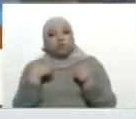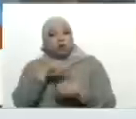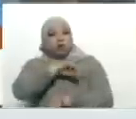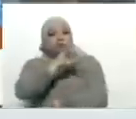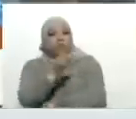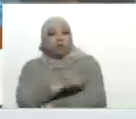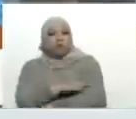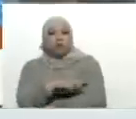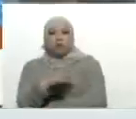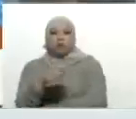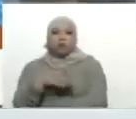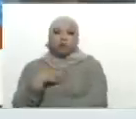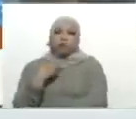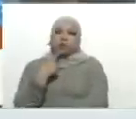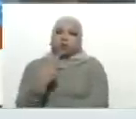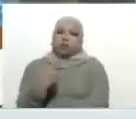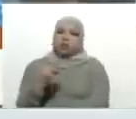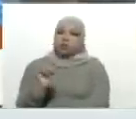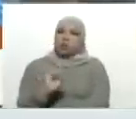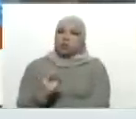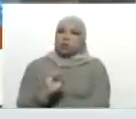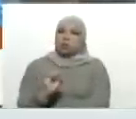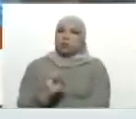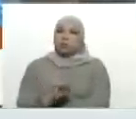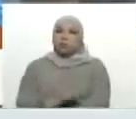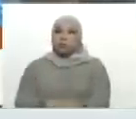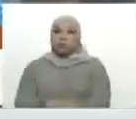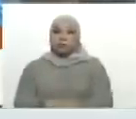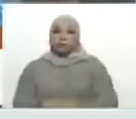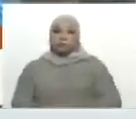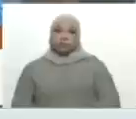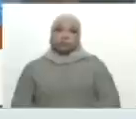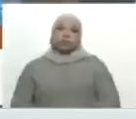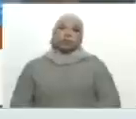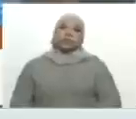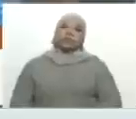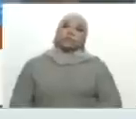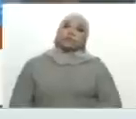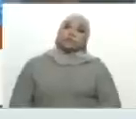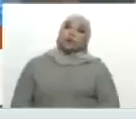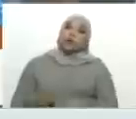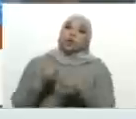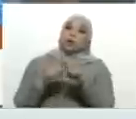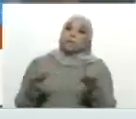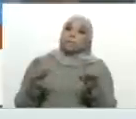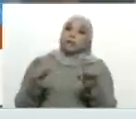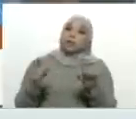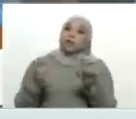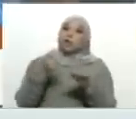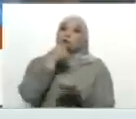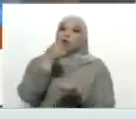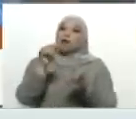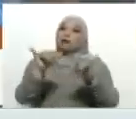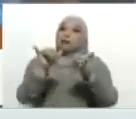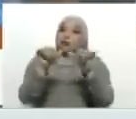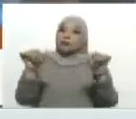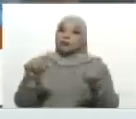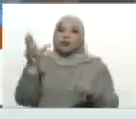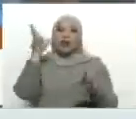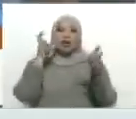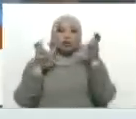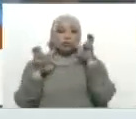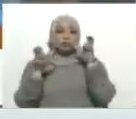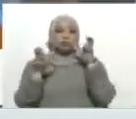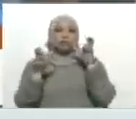no quiere decir que es condición sin ecuanon Pero al menos deseable cuando escuchen a alguien hablar